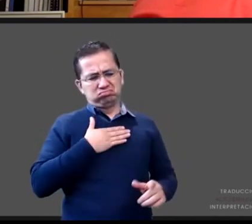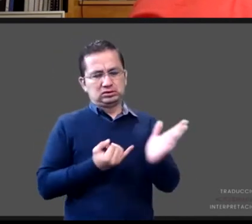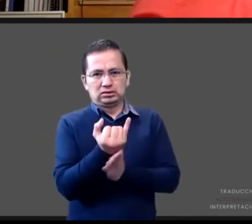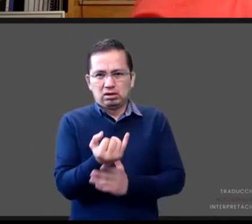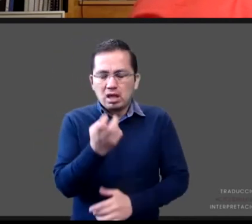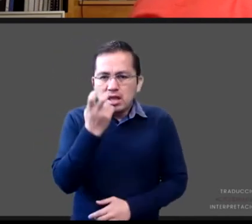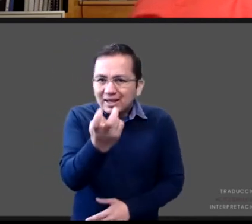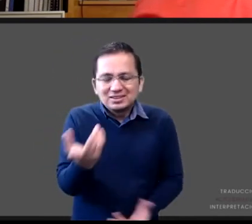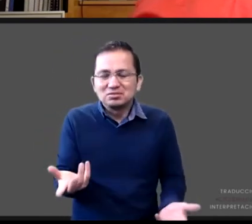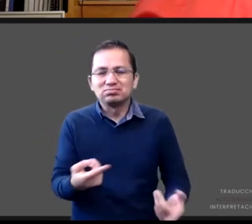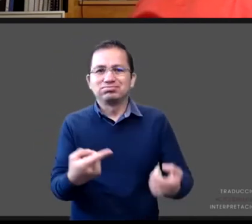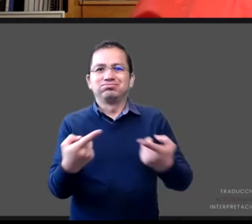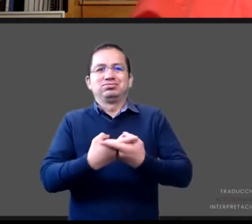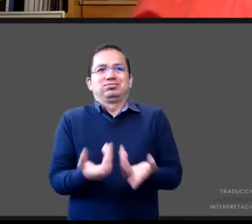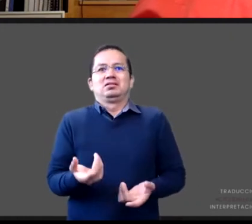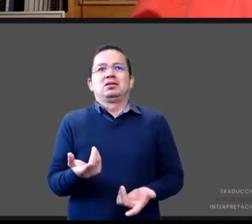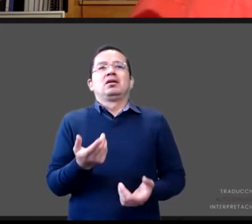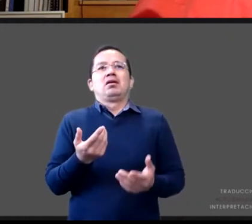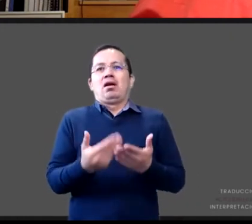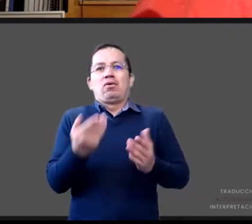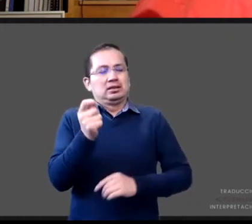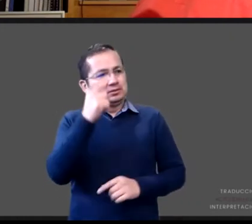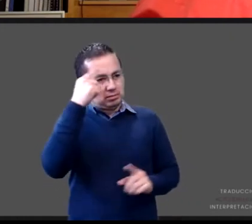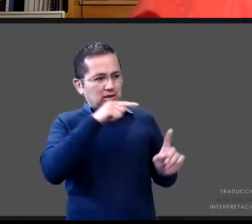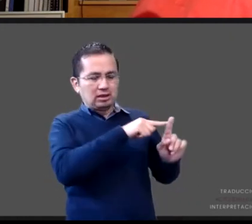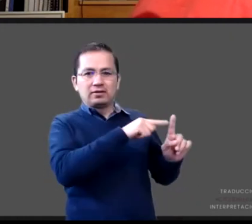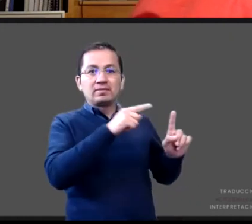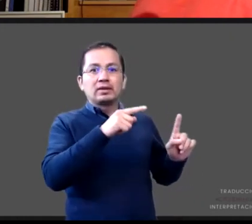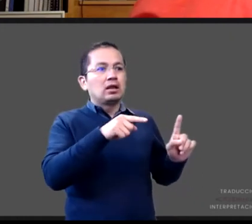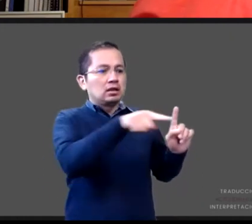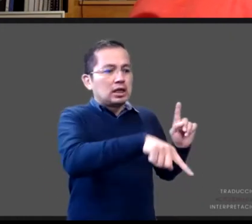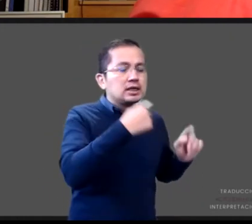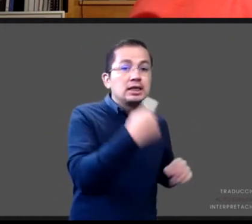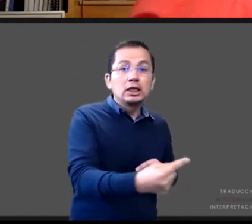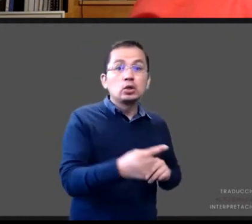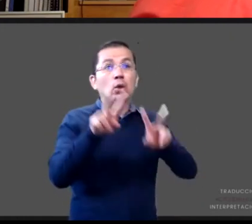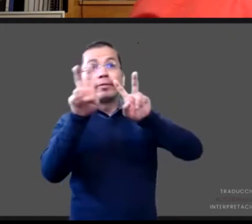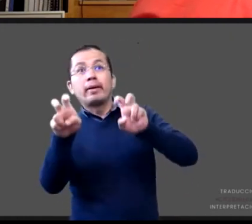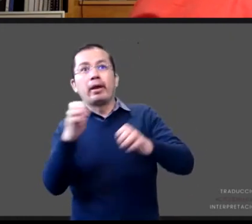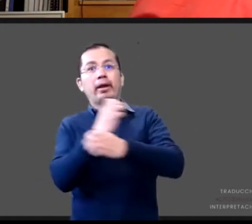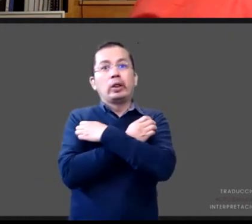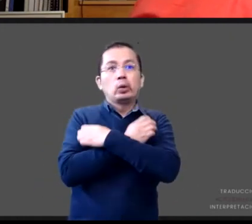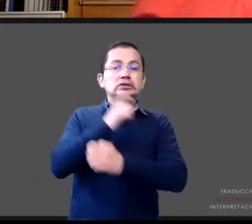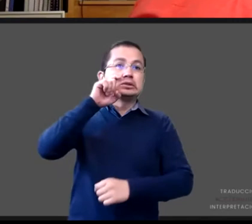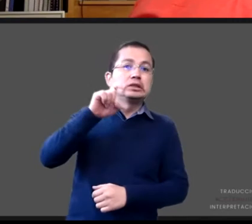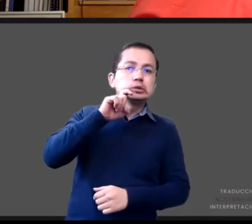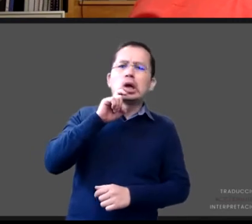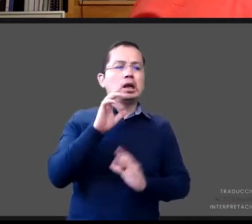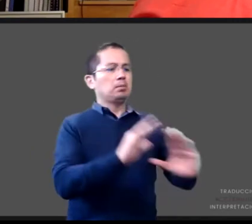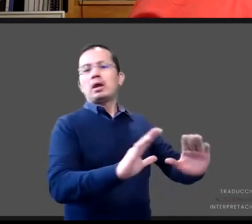Y en la perspectiva, sobre todo ahí, de no tener educación sexual, educación integral en sexualidad,